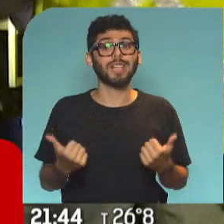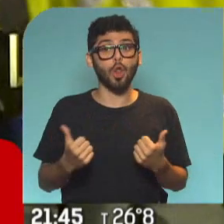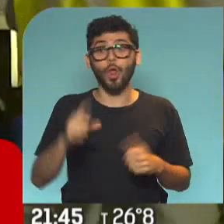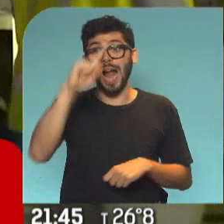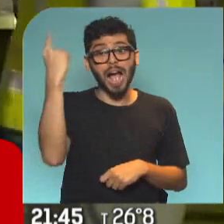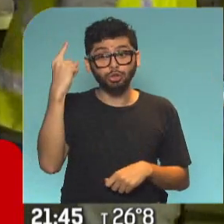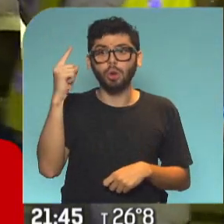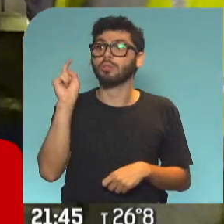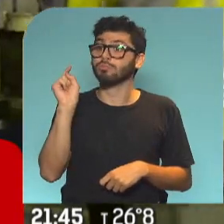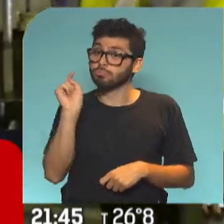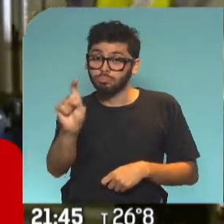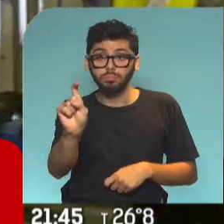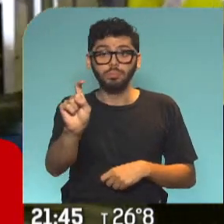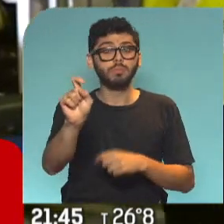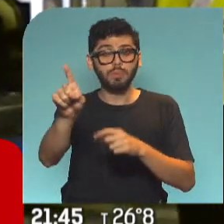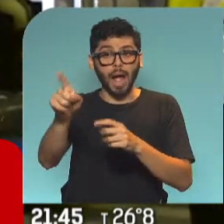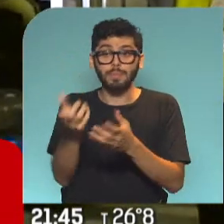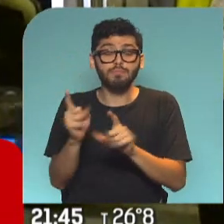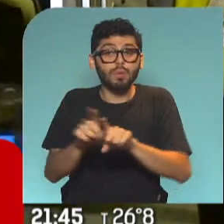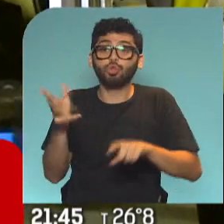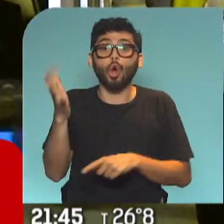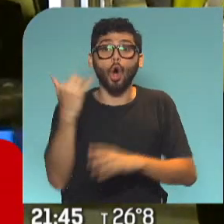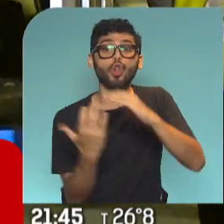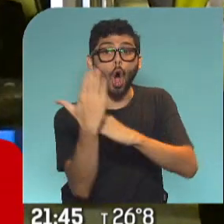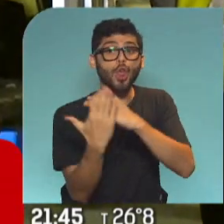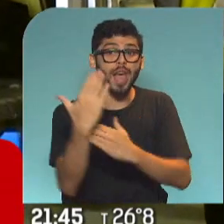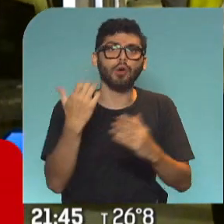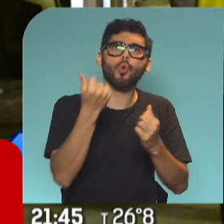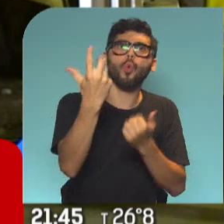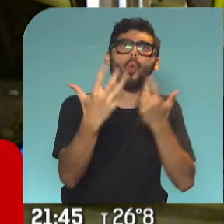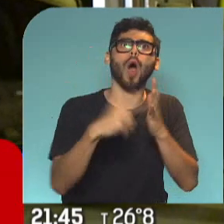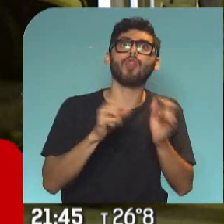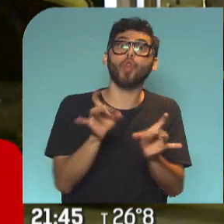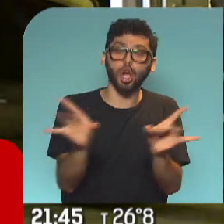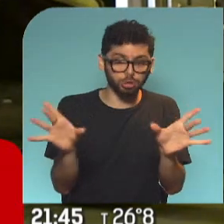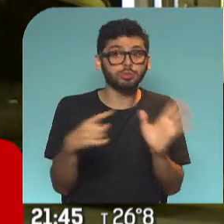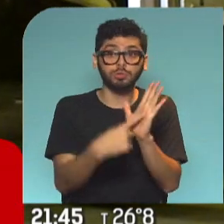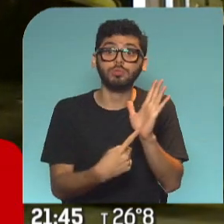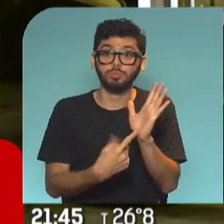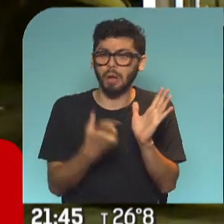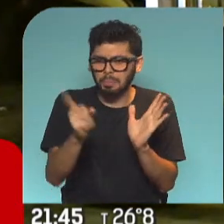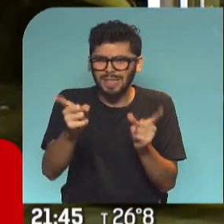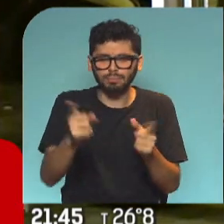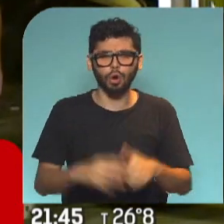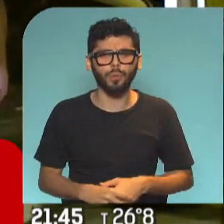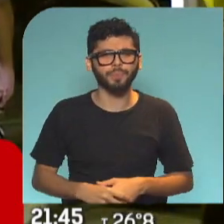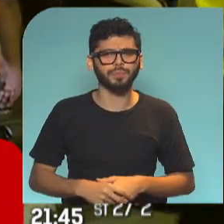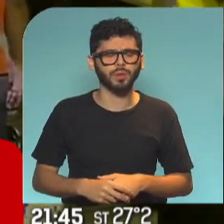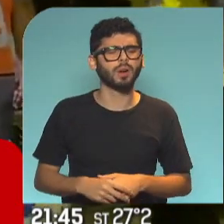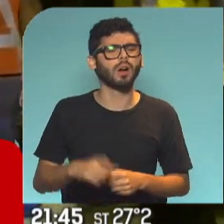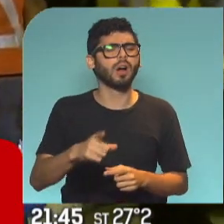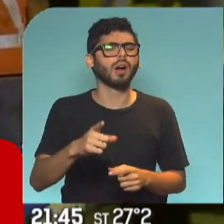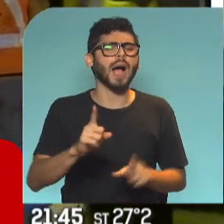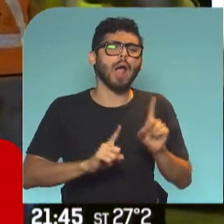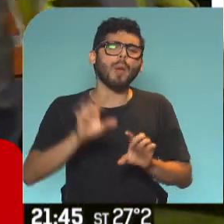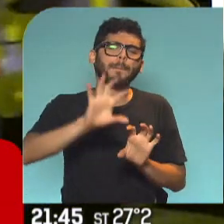Nación, en donde también acceden a los partes, ¿no? A los reportes, claramente. Cierto. Más, Ariel, ¿no? Sí, decía, hablaba de algunas provincias para